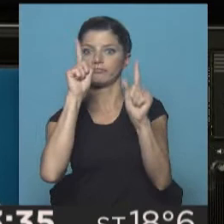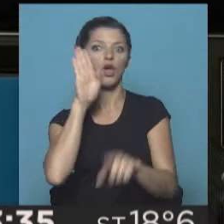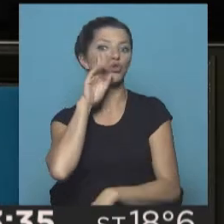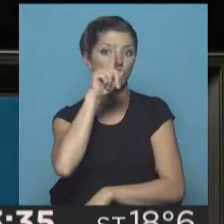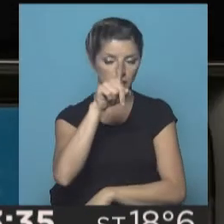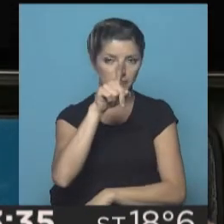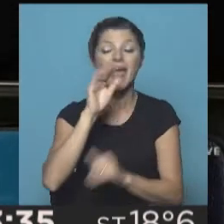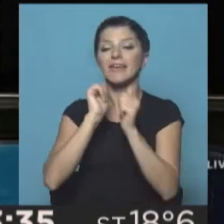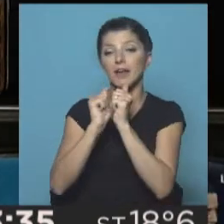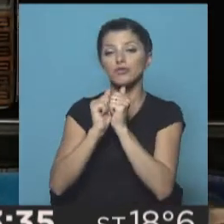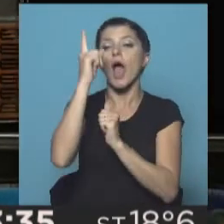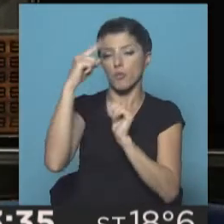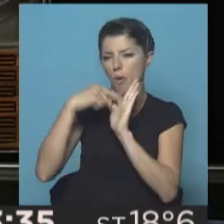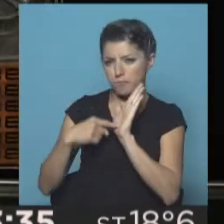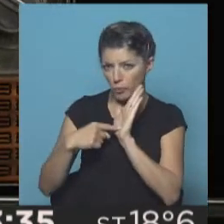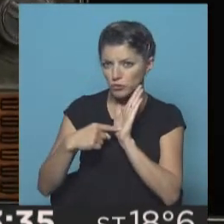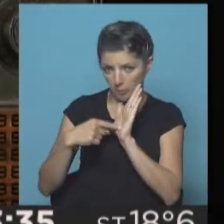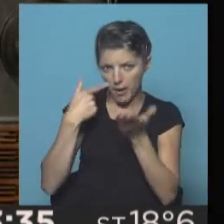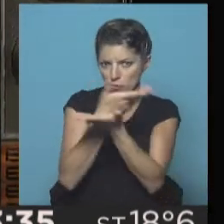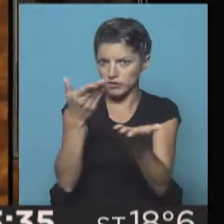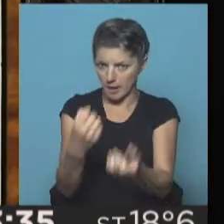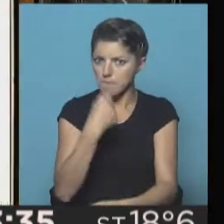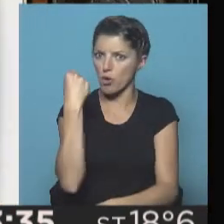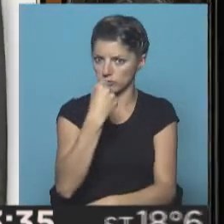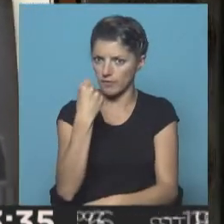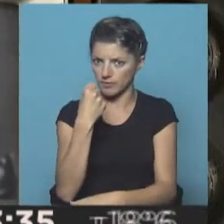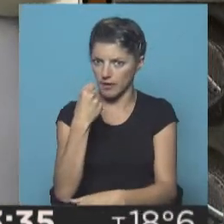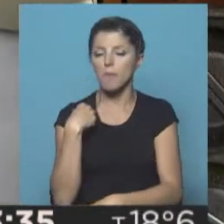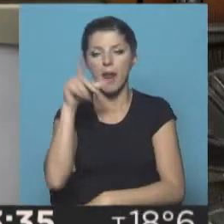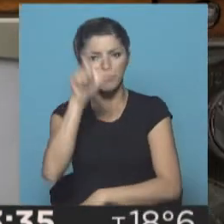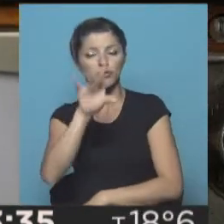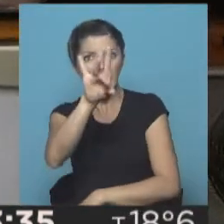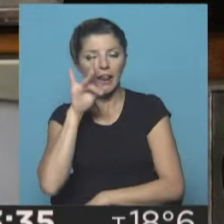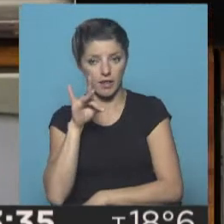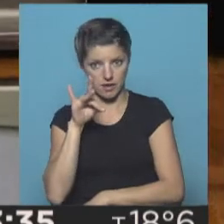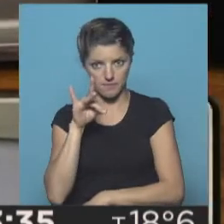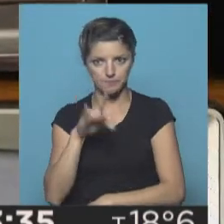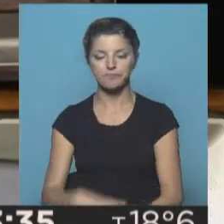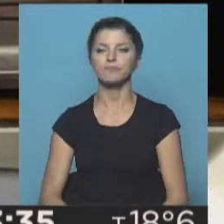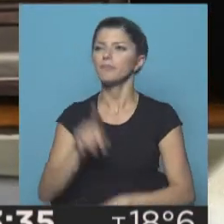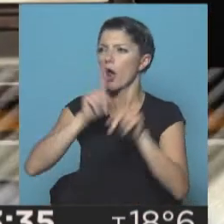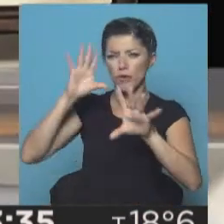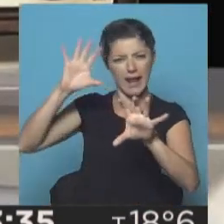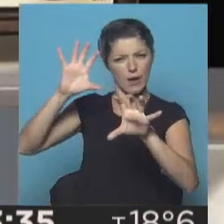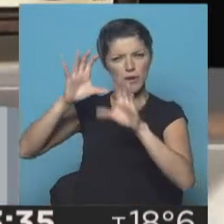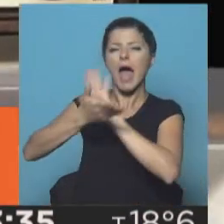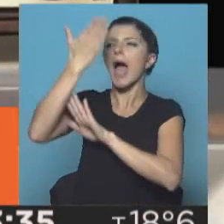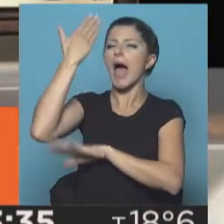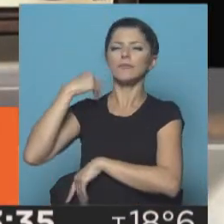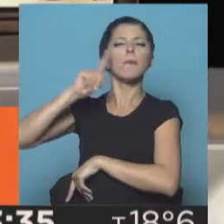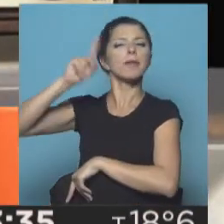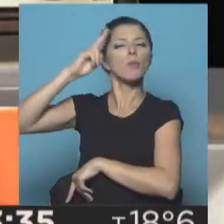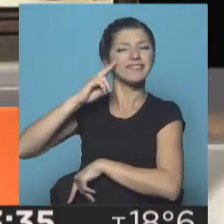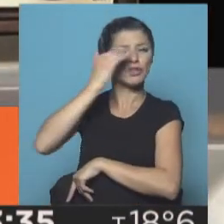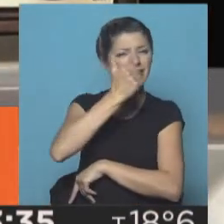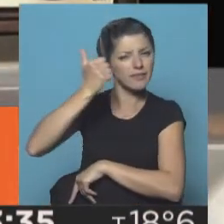algunos datos que ayudaron a darle cierto carácter premonitorio. Muchos aún recuerdan el que sostuvieron en